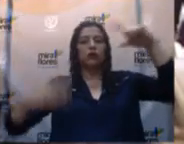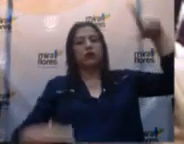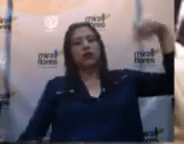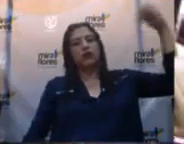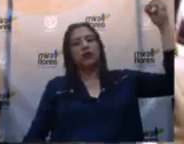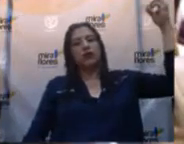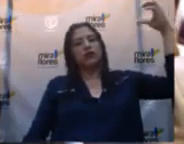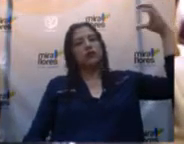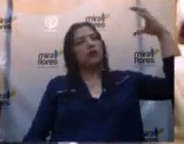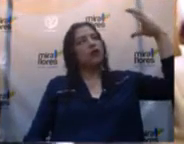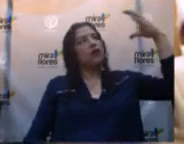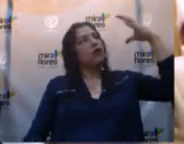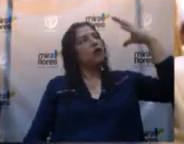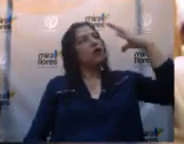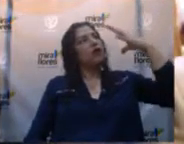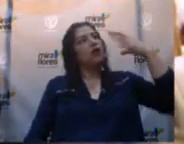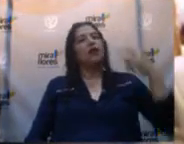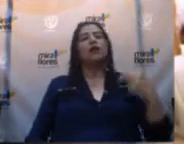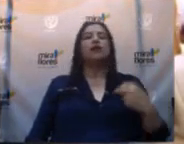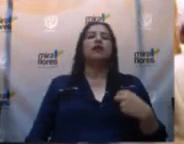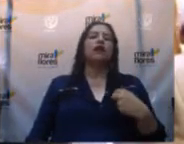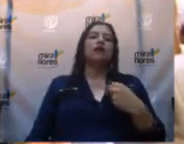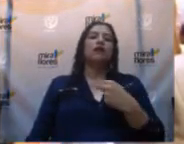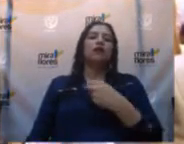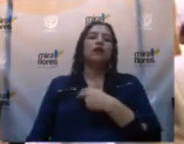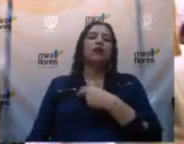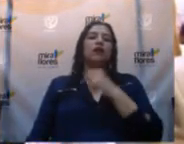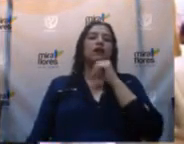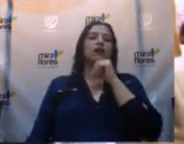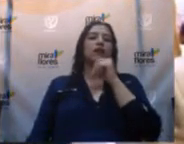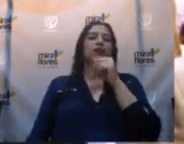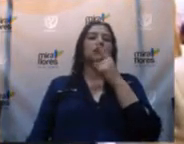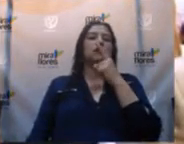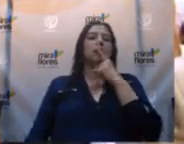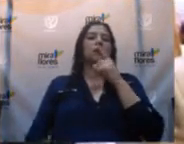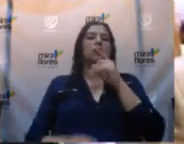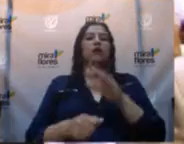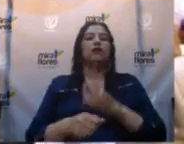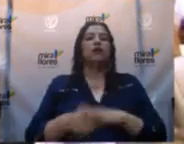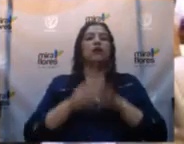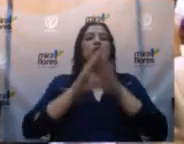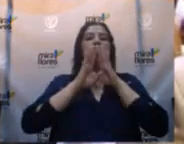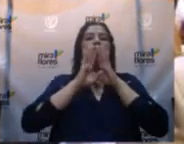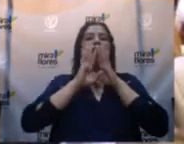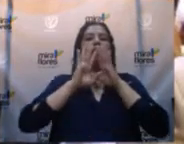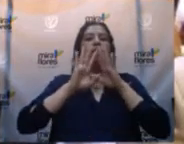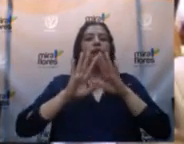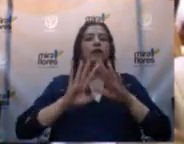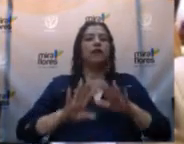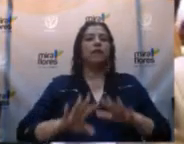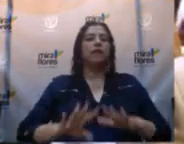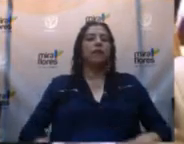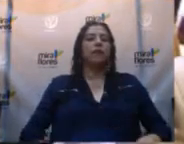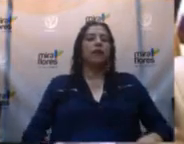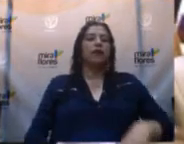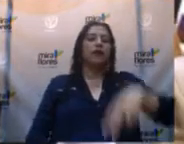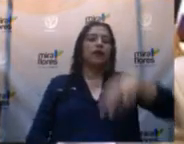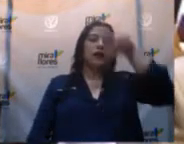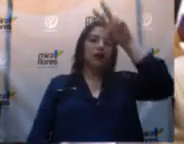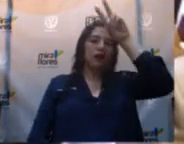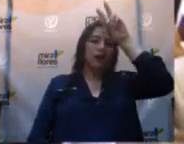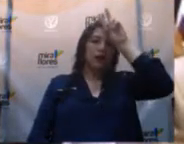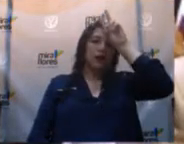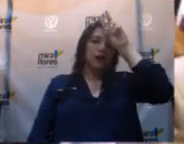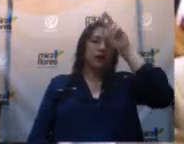sus luces el sol. Que cantemos al voto solemne,